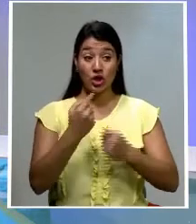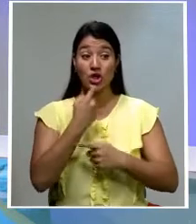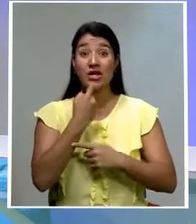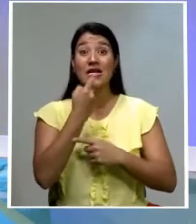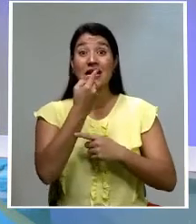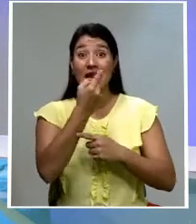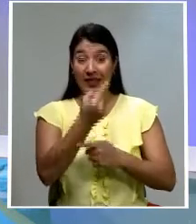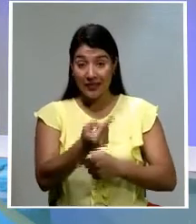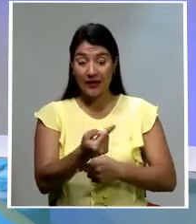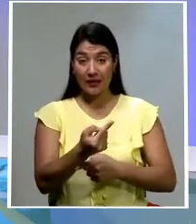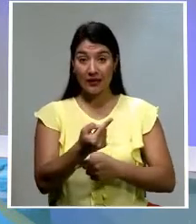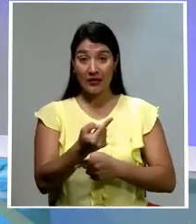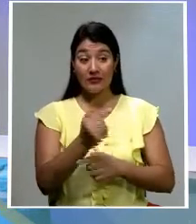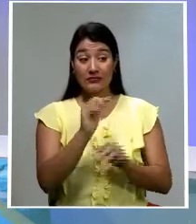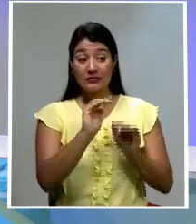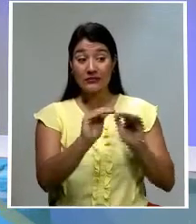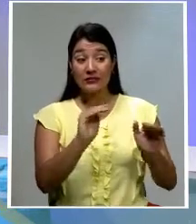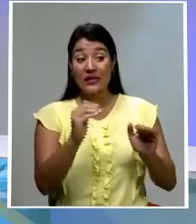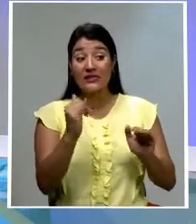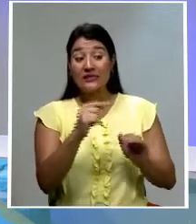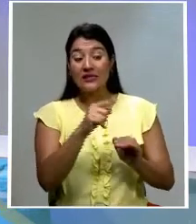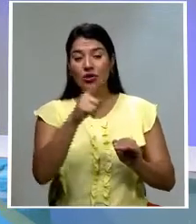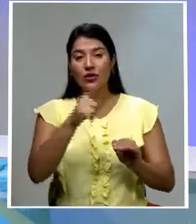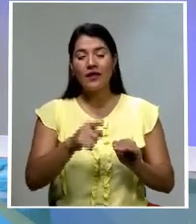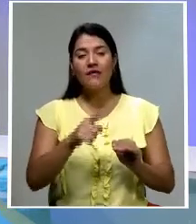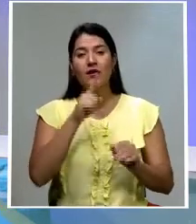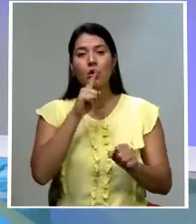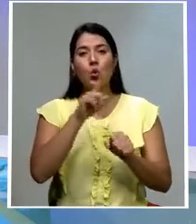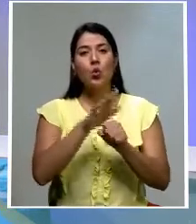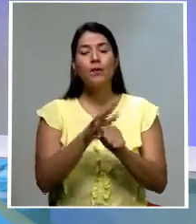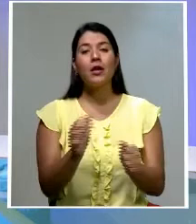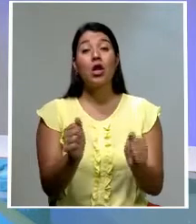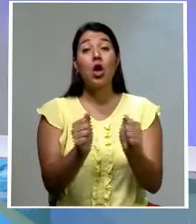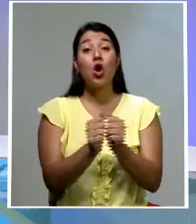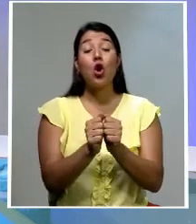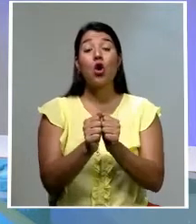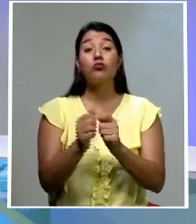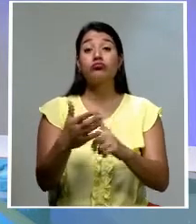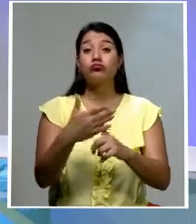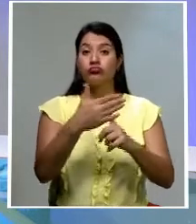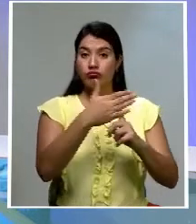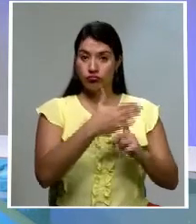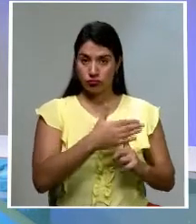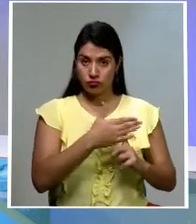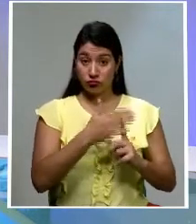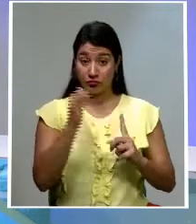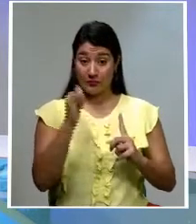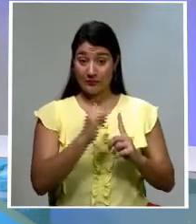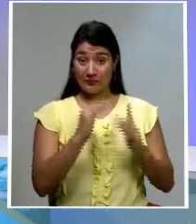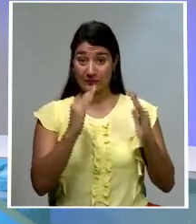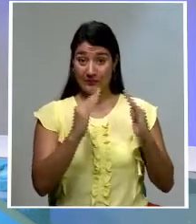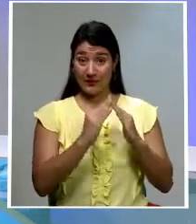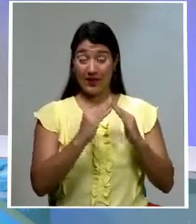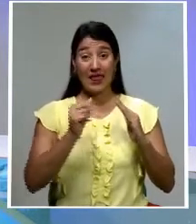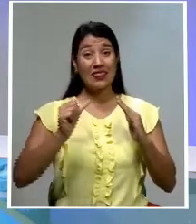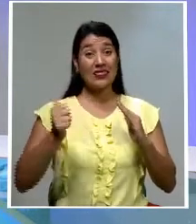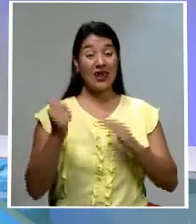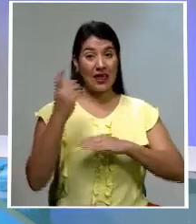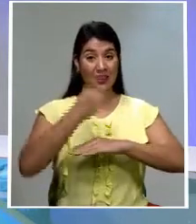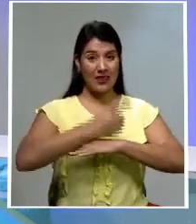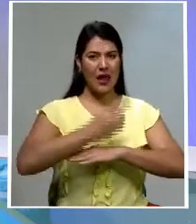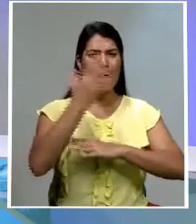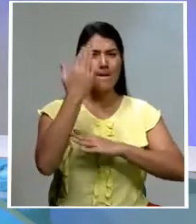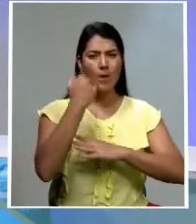próximas horas si deben cumplir con un aislamiento de por lo menos 10 días debido al incremento de